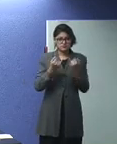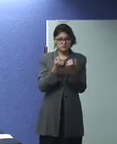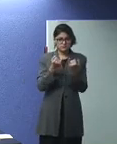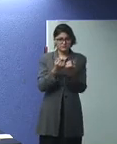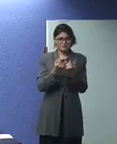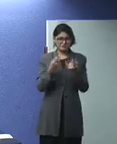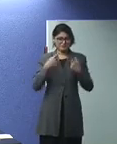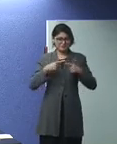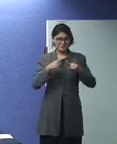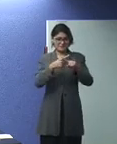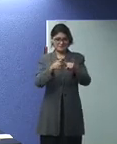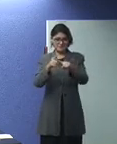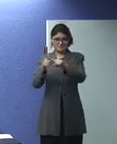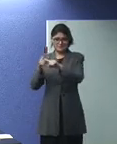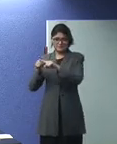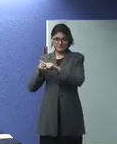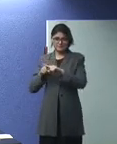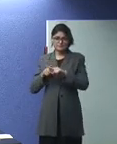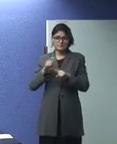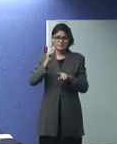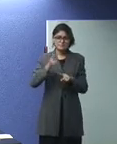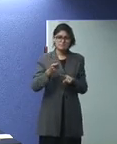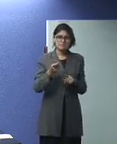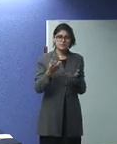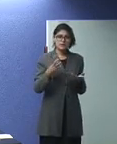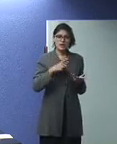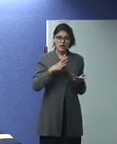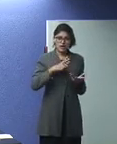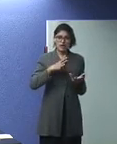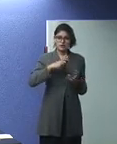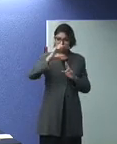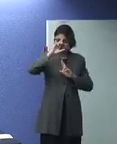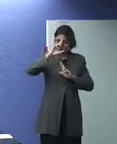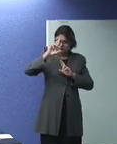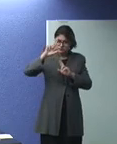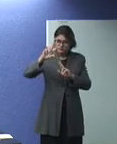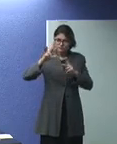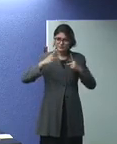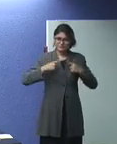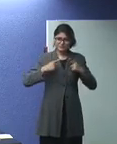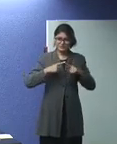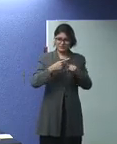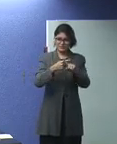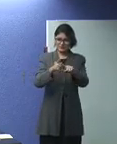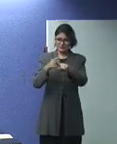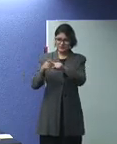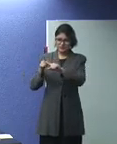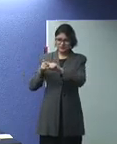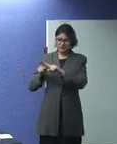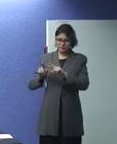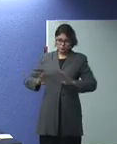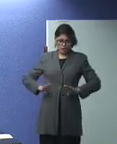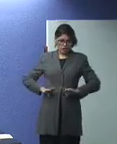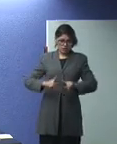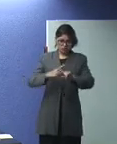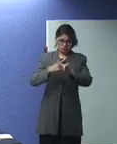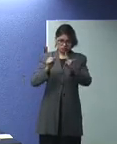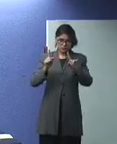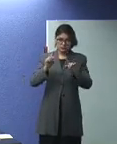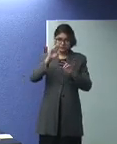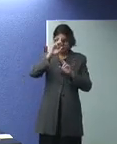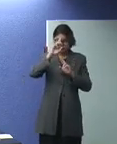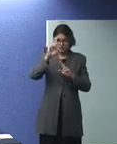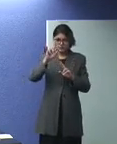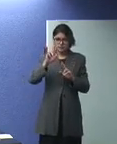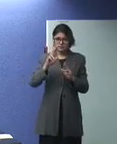funcional, quizá hay una valoración de lo diverso, hay un respeto de lo diverso, ¿no? No hay una, se distancian de esta